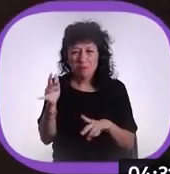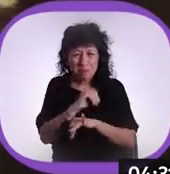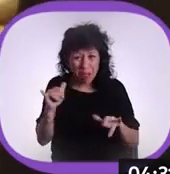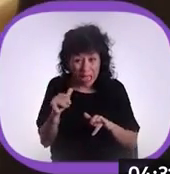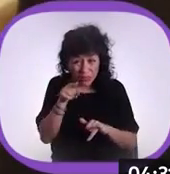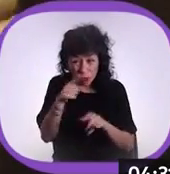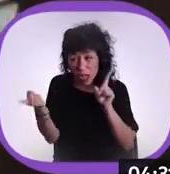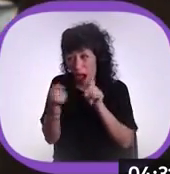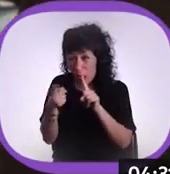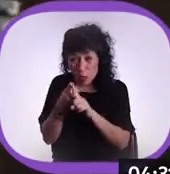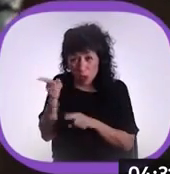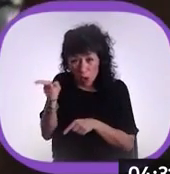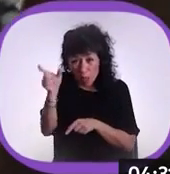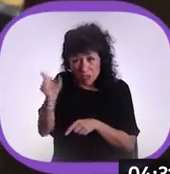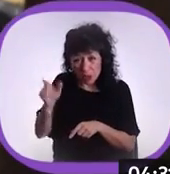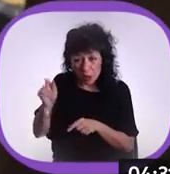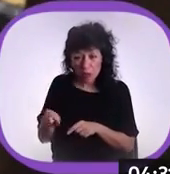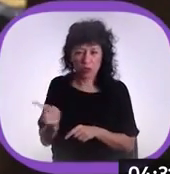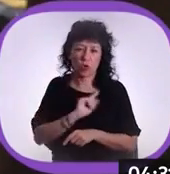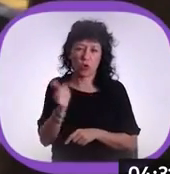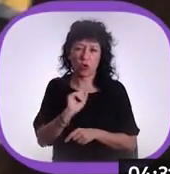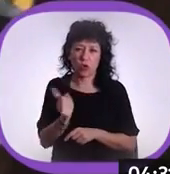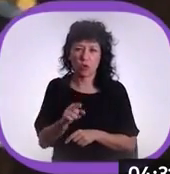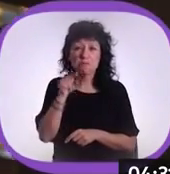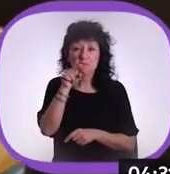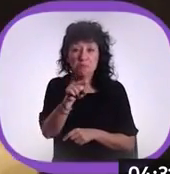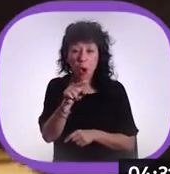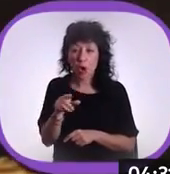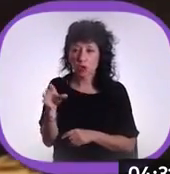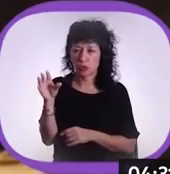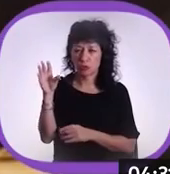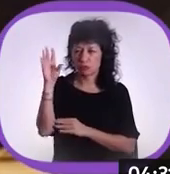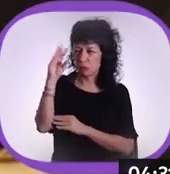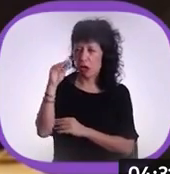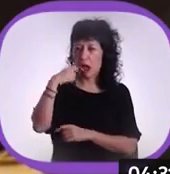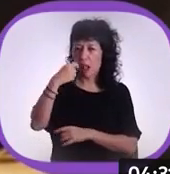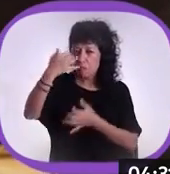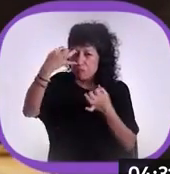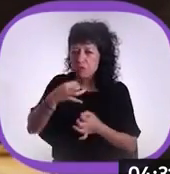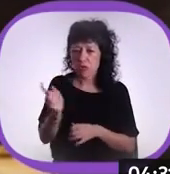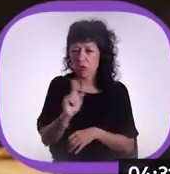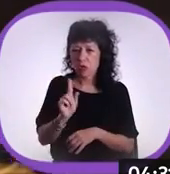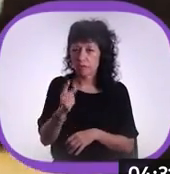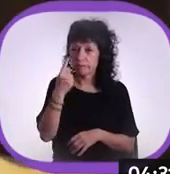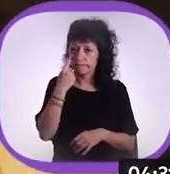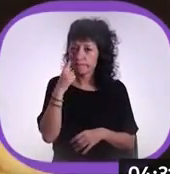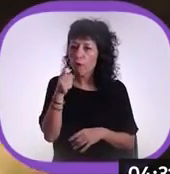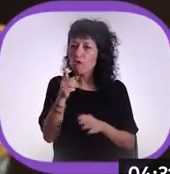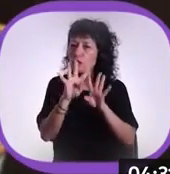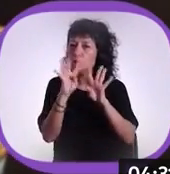subespecie! ¡Tú eres una simple imitación de Vandal! Que no se te olvide de qué lado de la jaula estás.